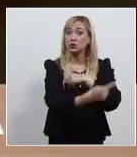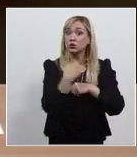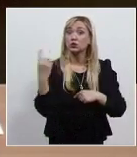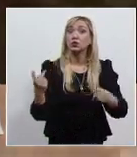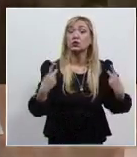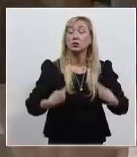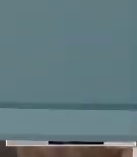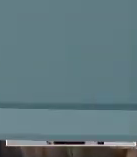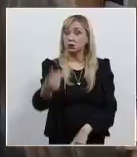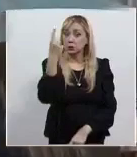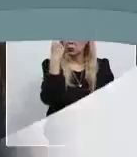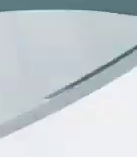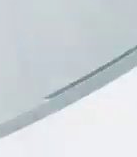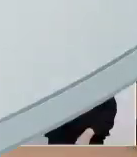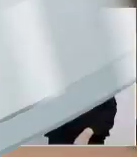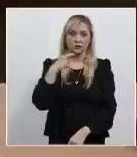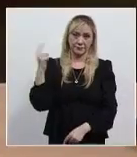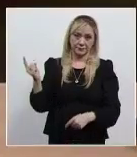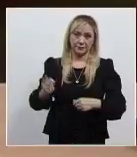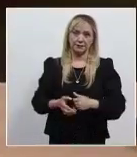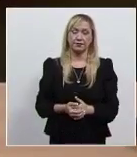personas.